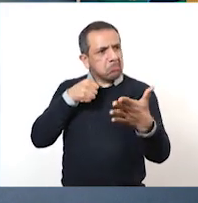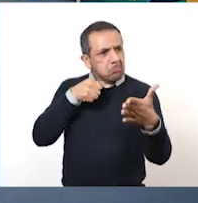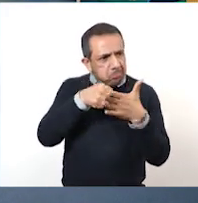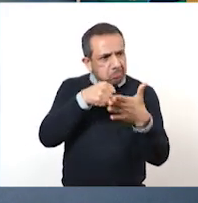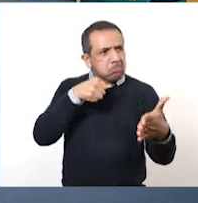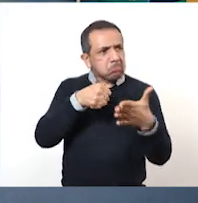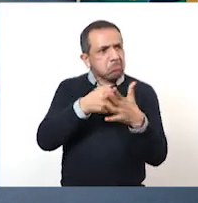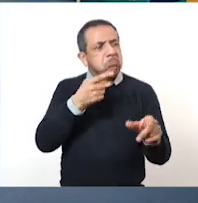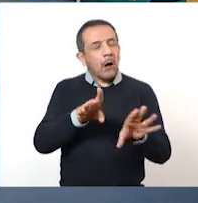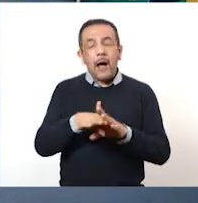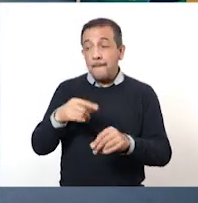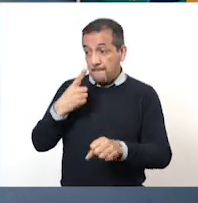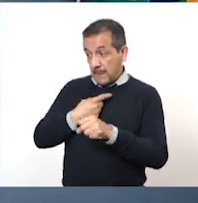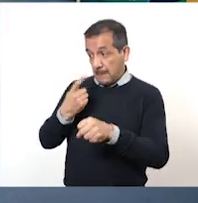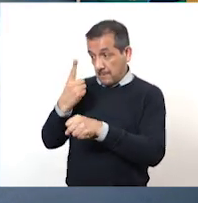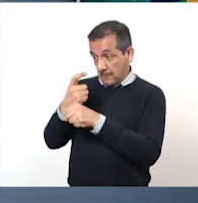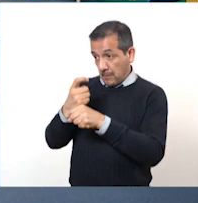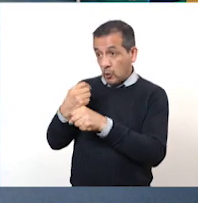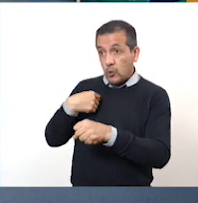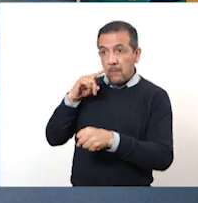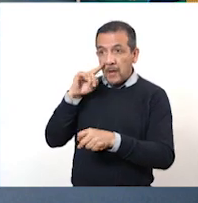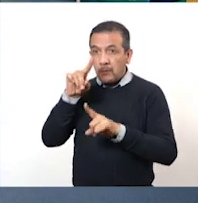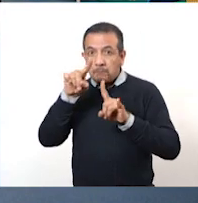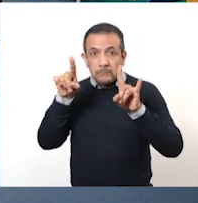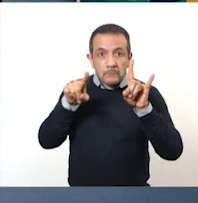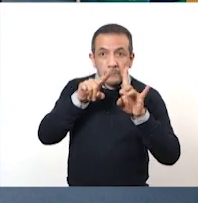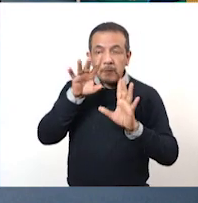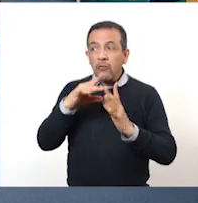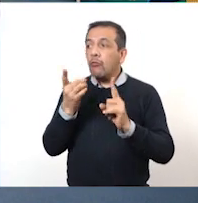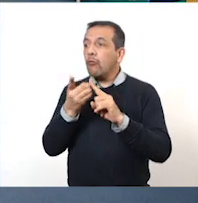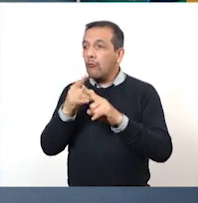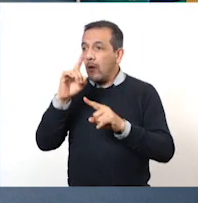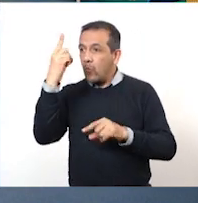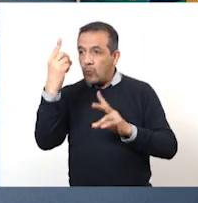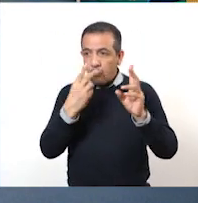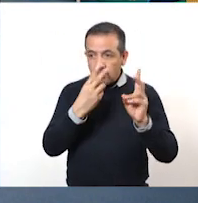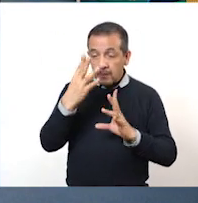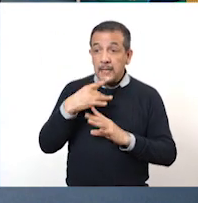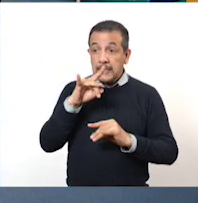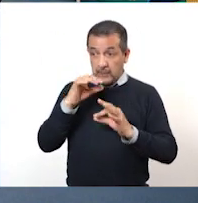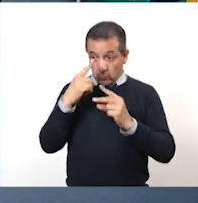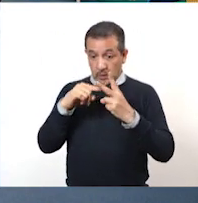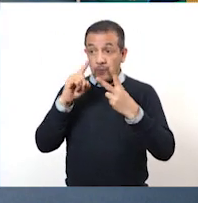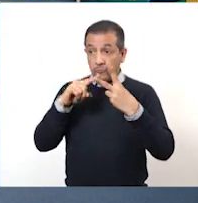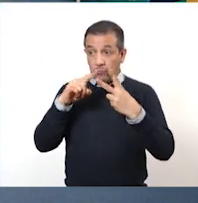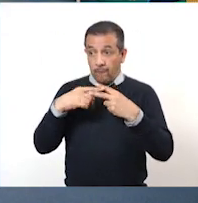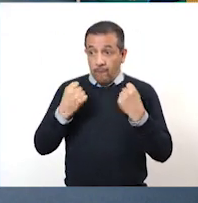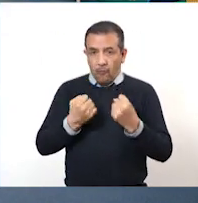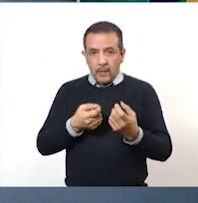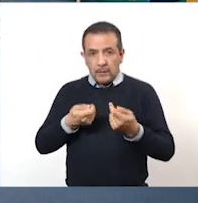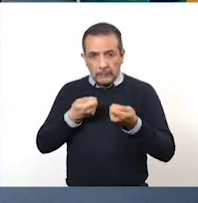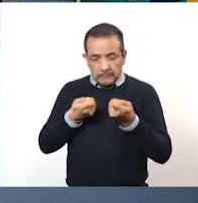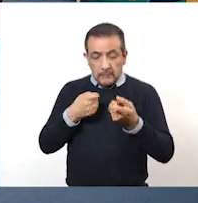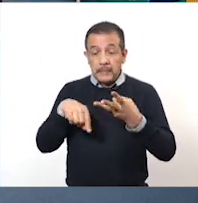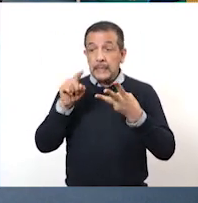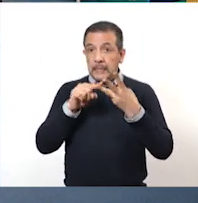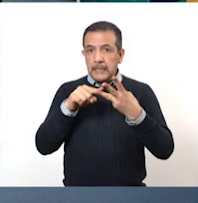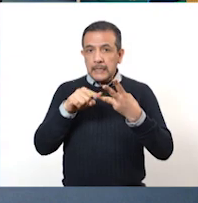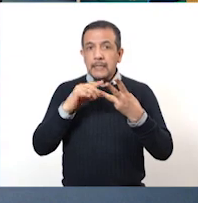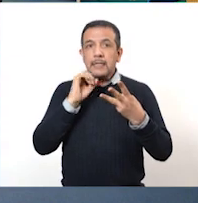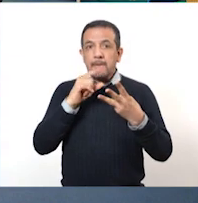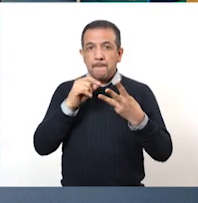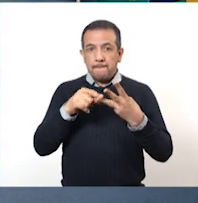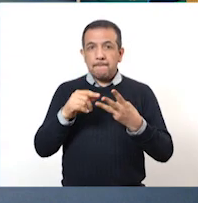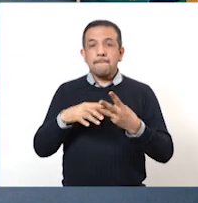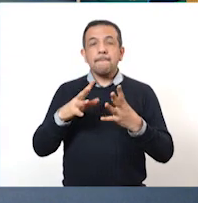identificar primero el objetivo. Tratar de medir la fuerza y pues posicionar el cuerpo, identificando la trayectoria de la